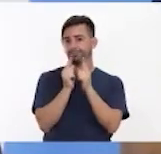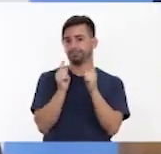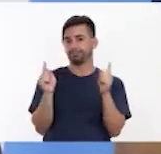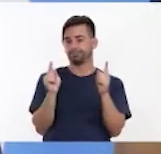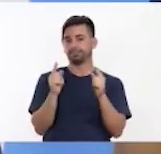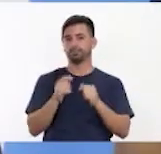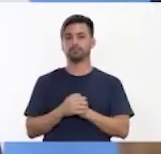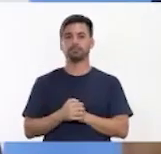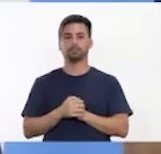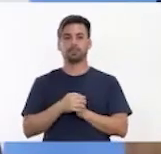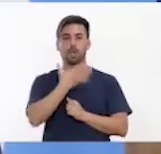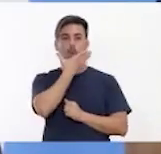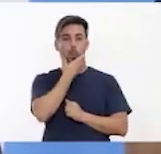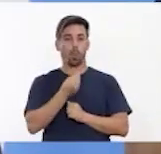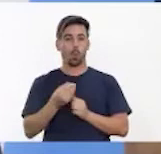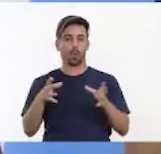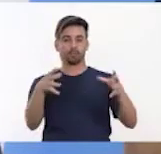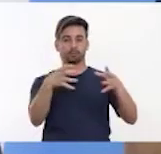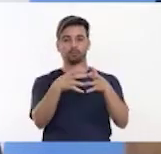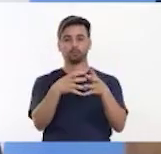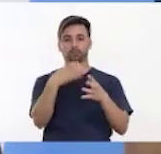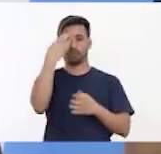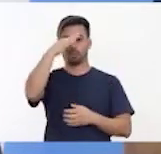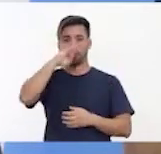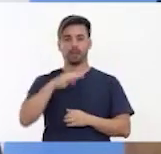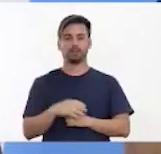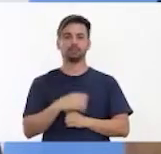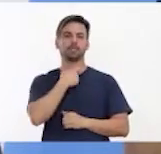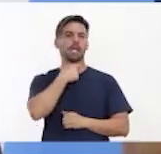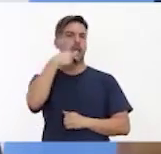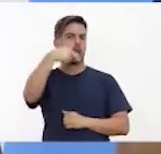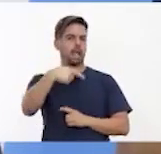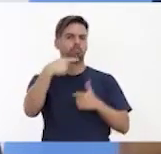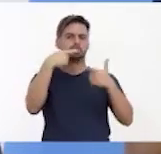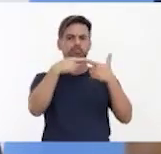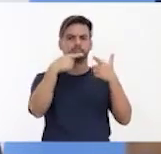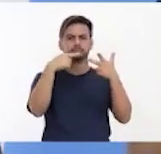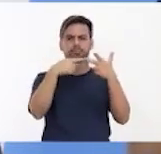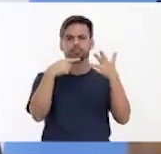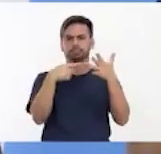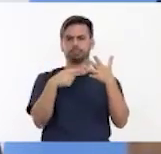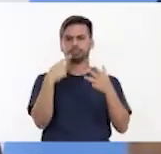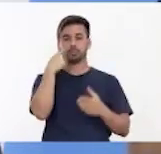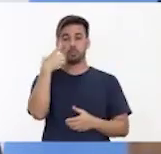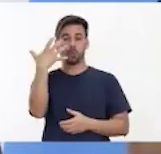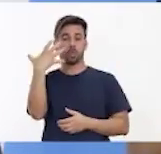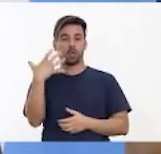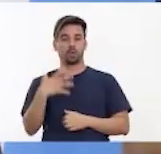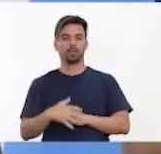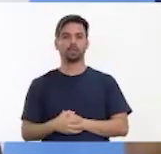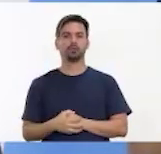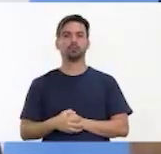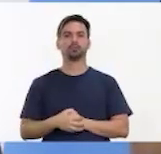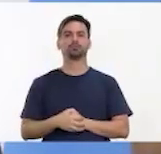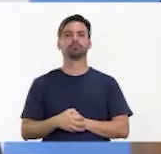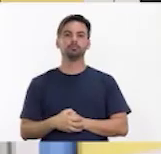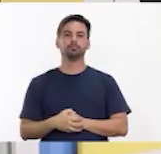a través de ejemplos concretos donde se manifiesten protagonismo de la juventud en esta